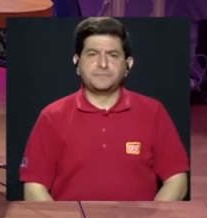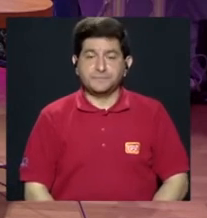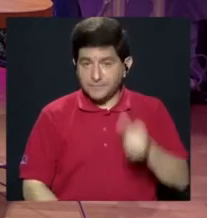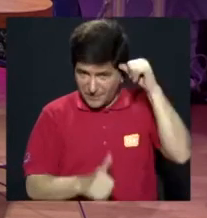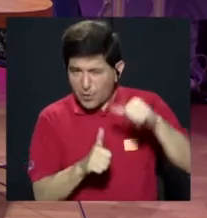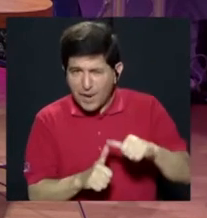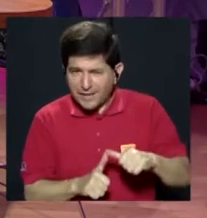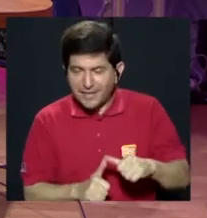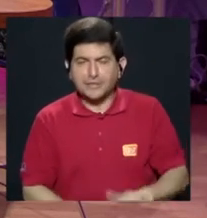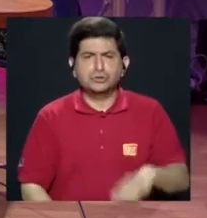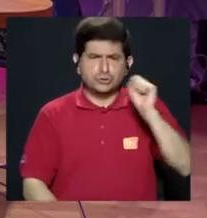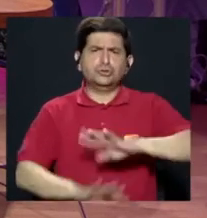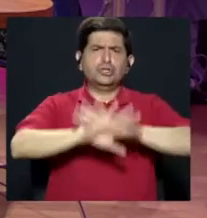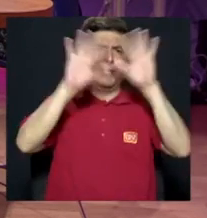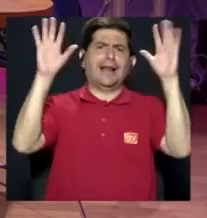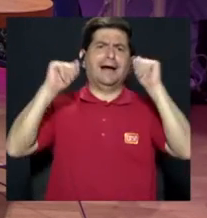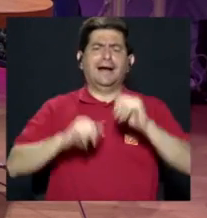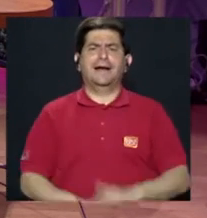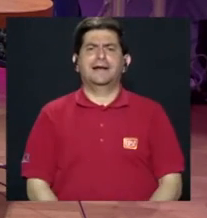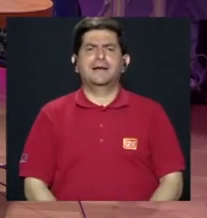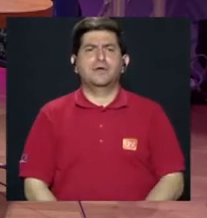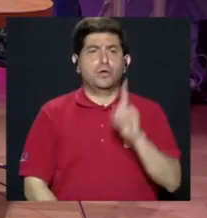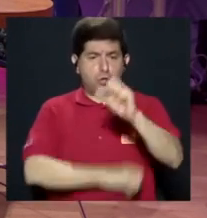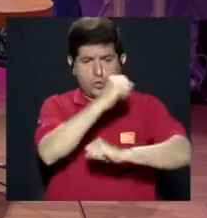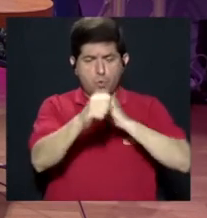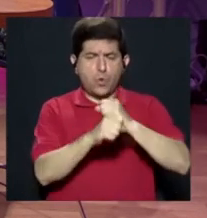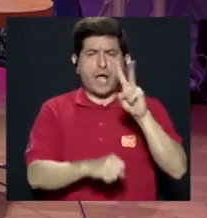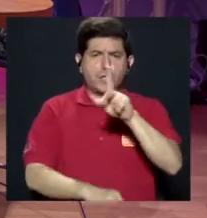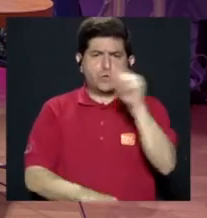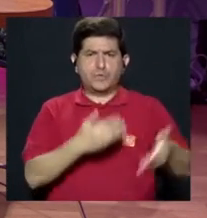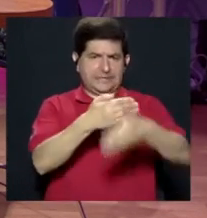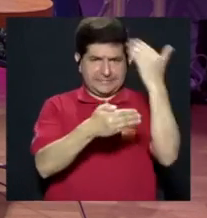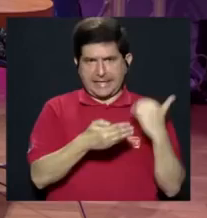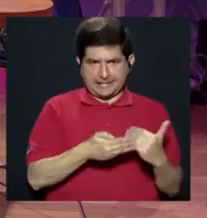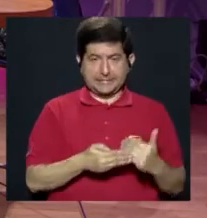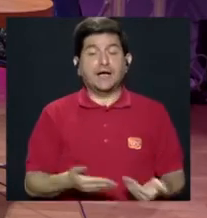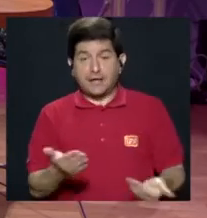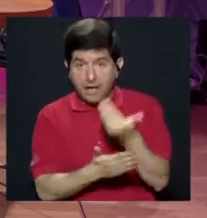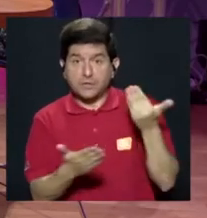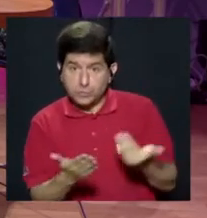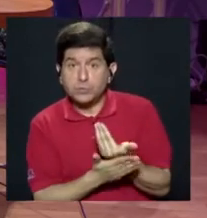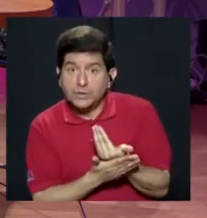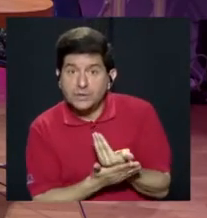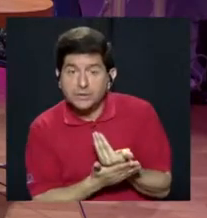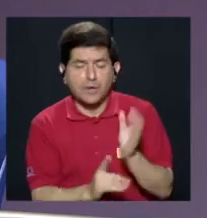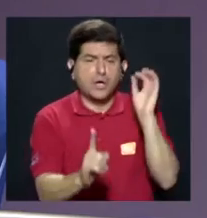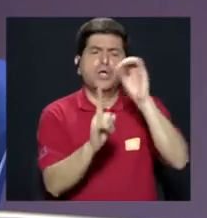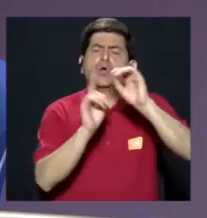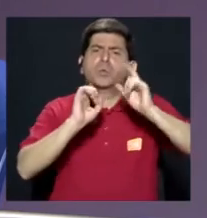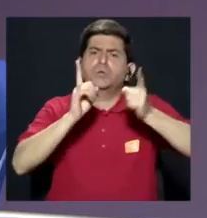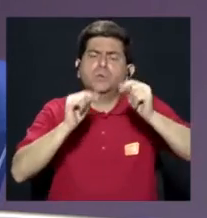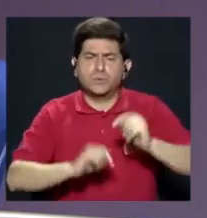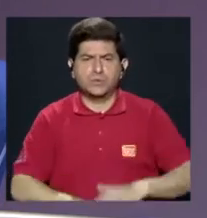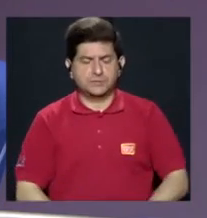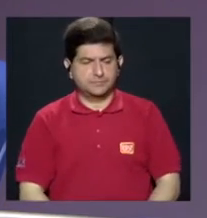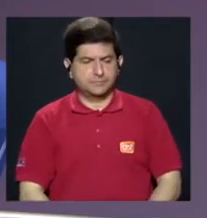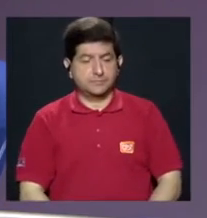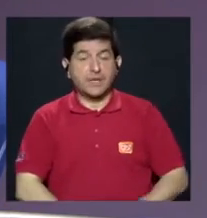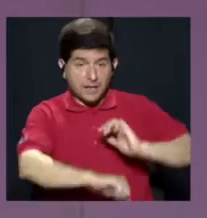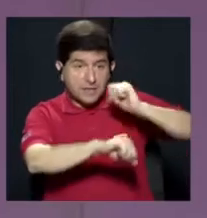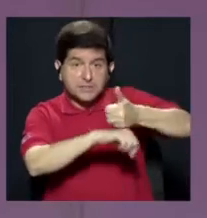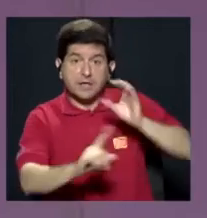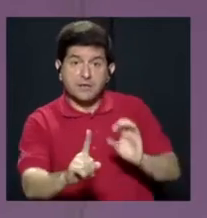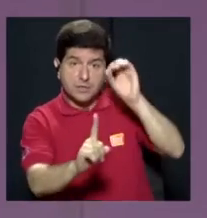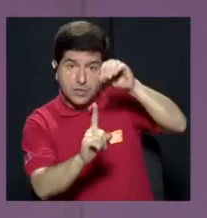¿Recuerdan ustedes? Claro, claro que lo recordamos. Se formó hace un año y dos meses. Es reciente. Sí. ¿Y con qué objetivo se formó? La formamos con